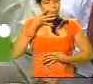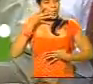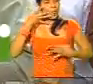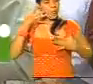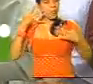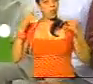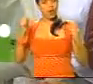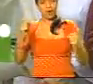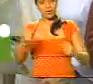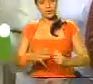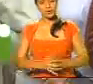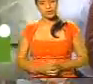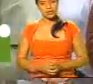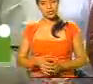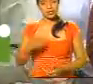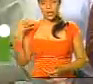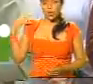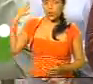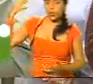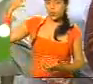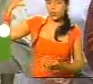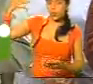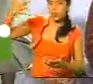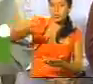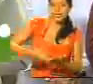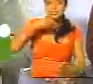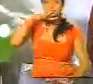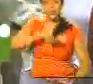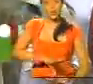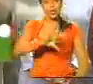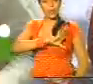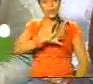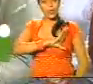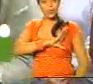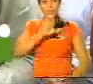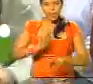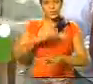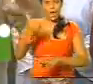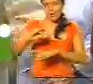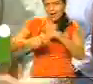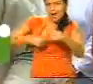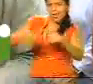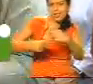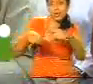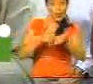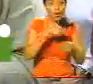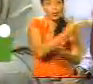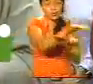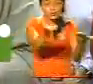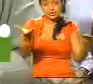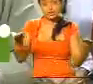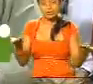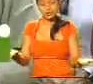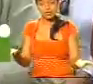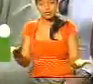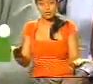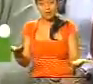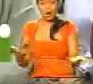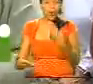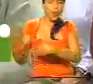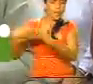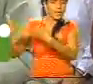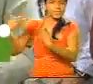orgullosos de la historia que nos pertenece, de ser herederos, como lo son ustedes, de un